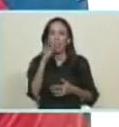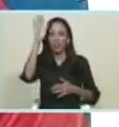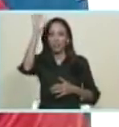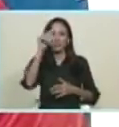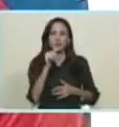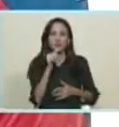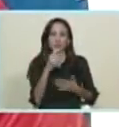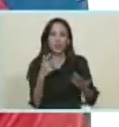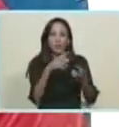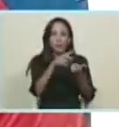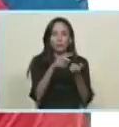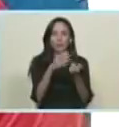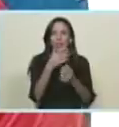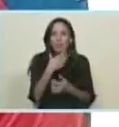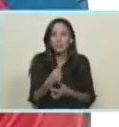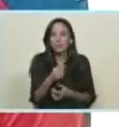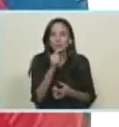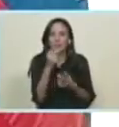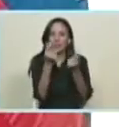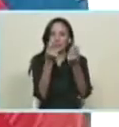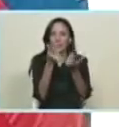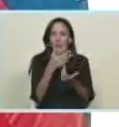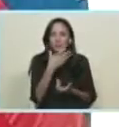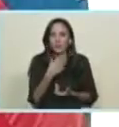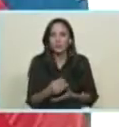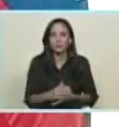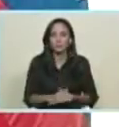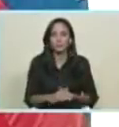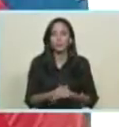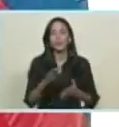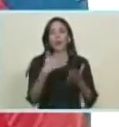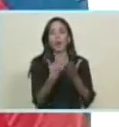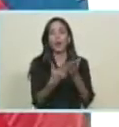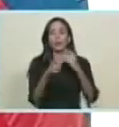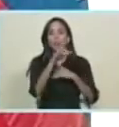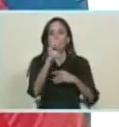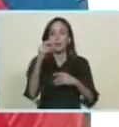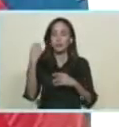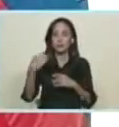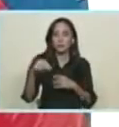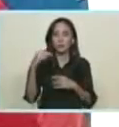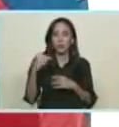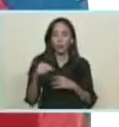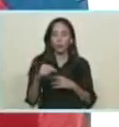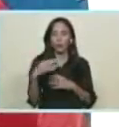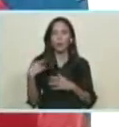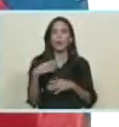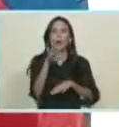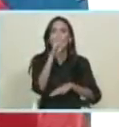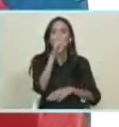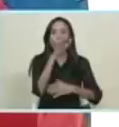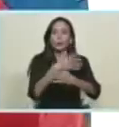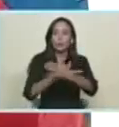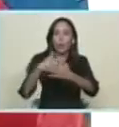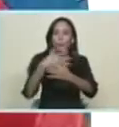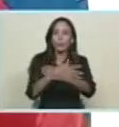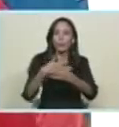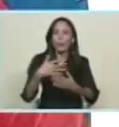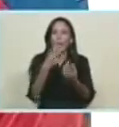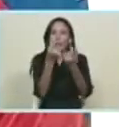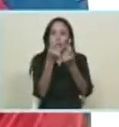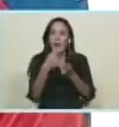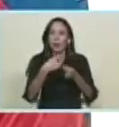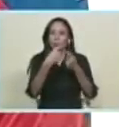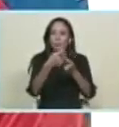navideño? Bueno, al 30 de noviembre llegaremos a 4 millones de bonos